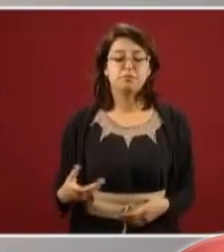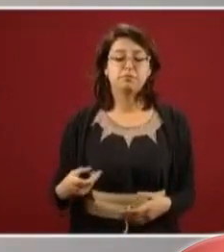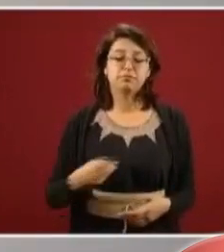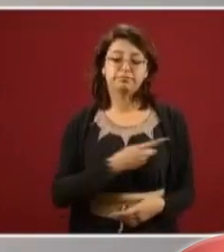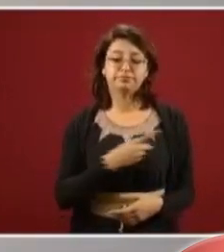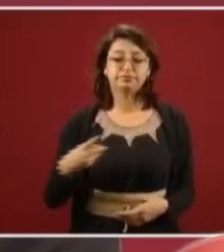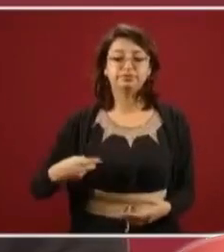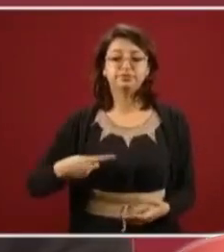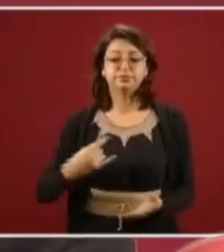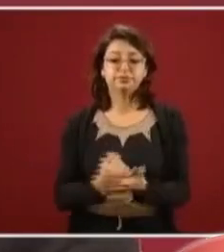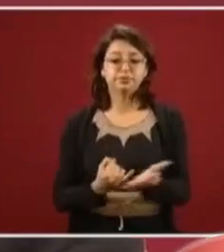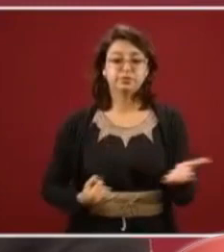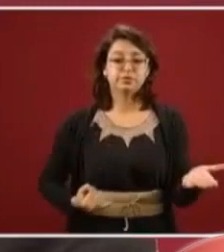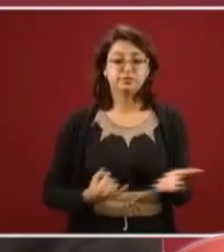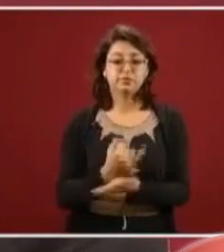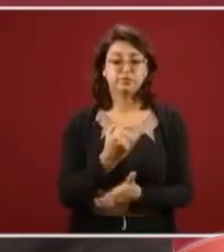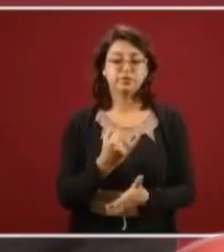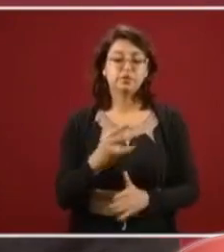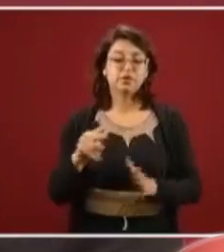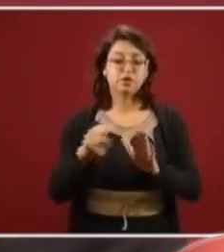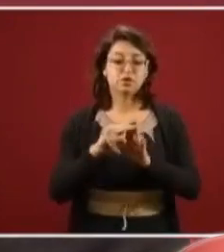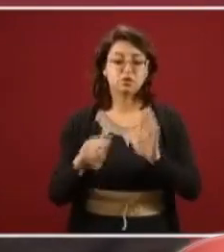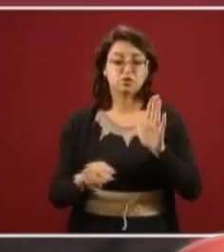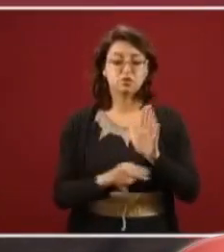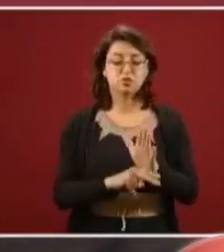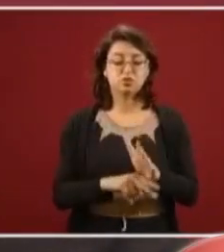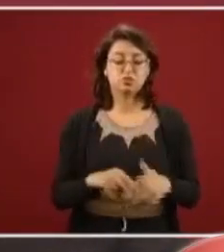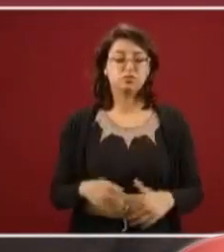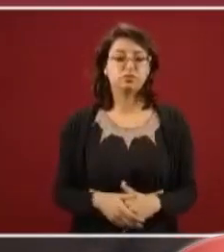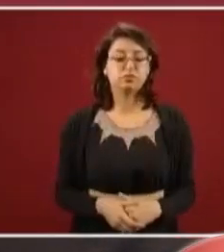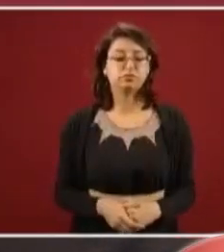definir la normatividad. Y se está